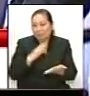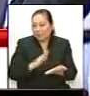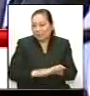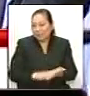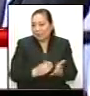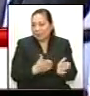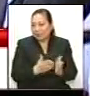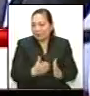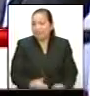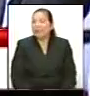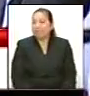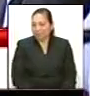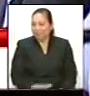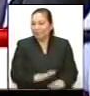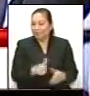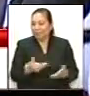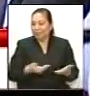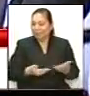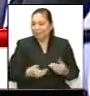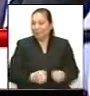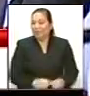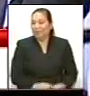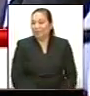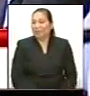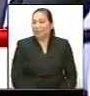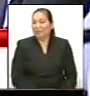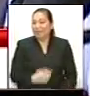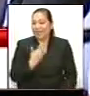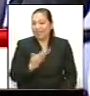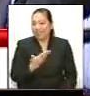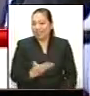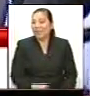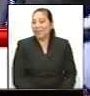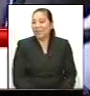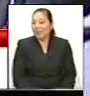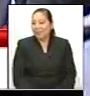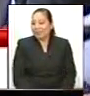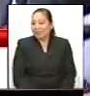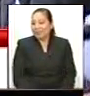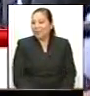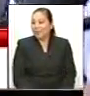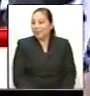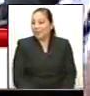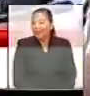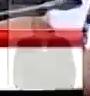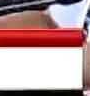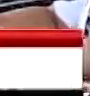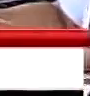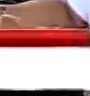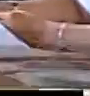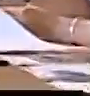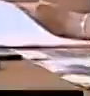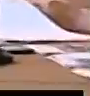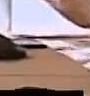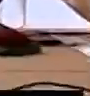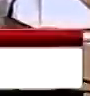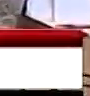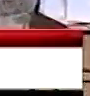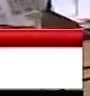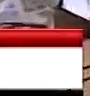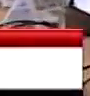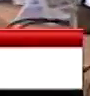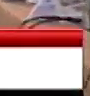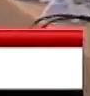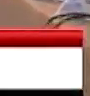posterior, en la posterior oportunidad trataré de explicar. Muchas gracias, señora Presidenta. Gracias, congresista Juan